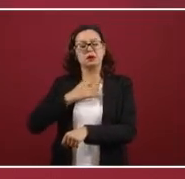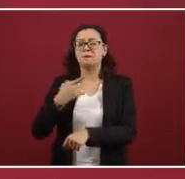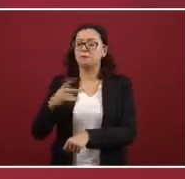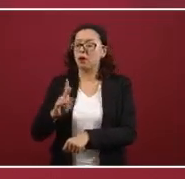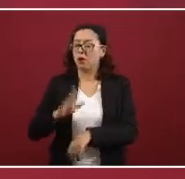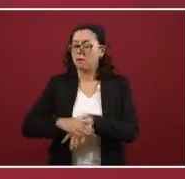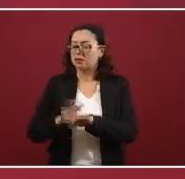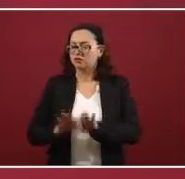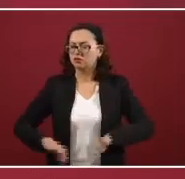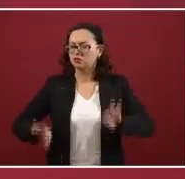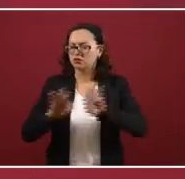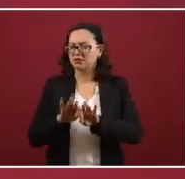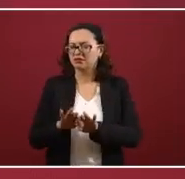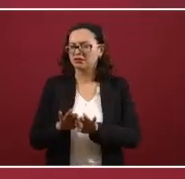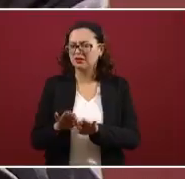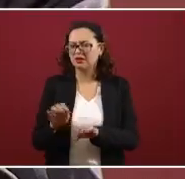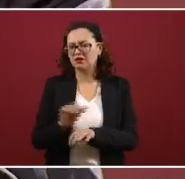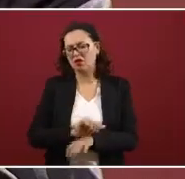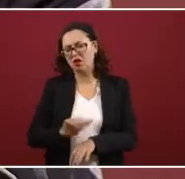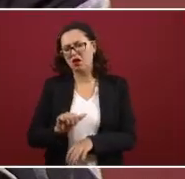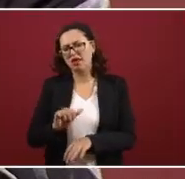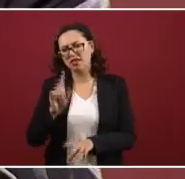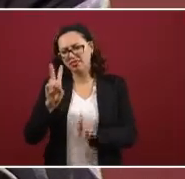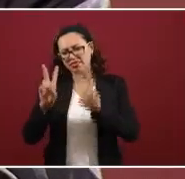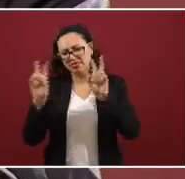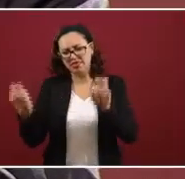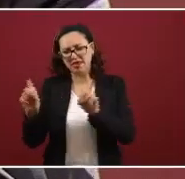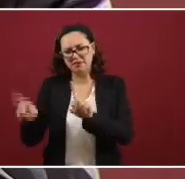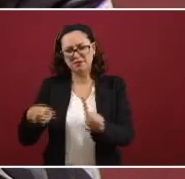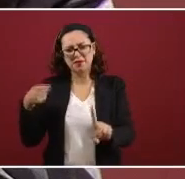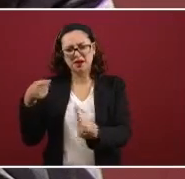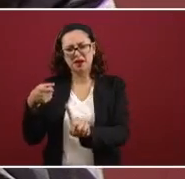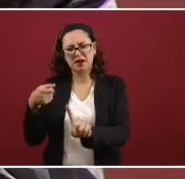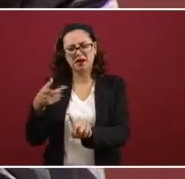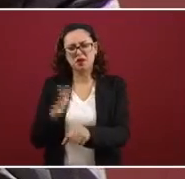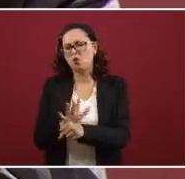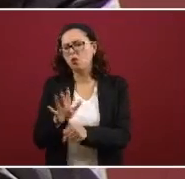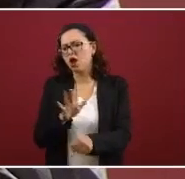decirse que aprobaron